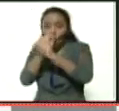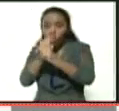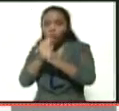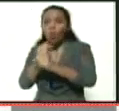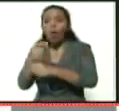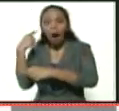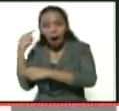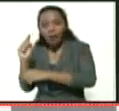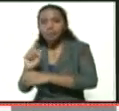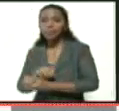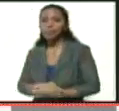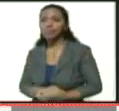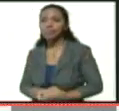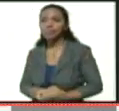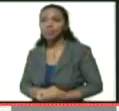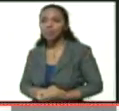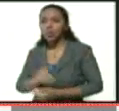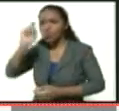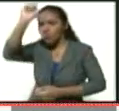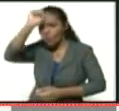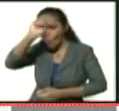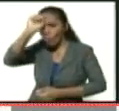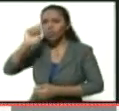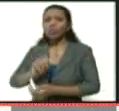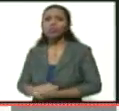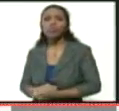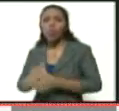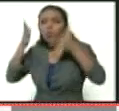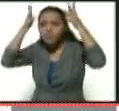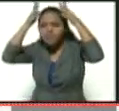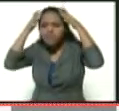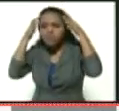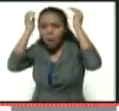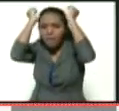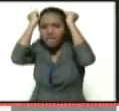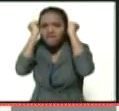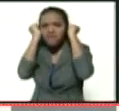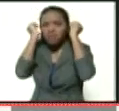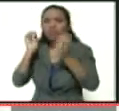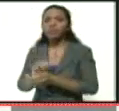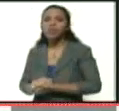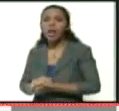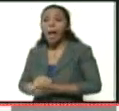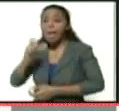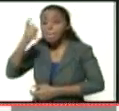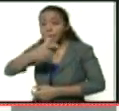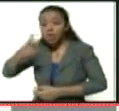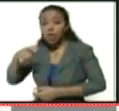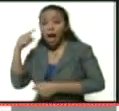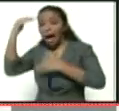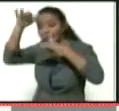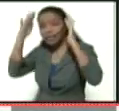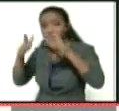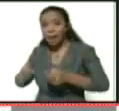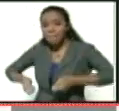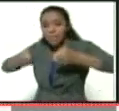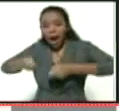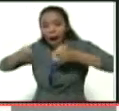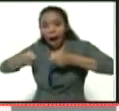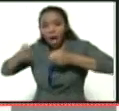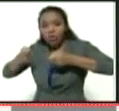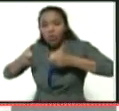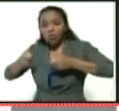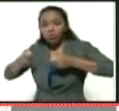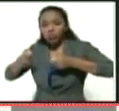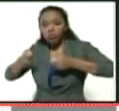lentes. Una gorra o un gorro. Las personas que atienden mercados,